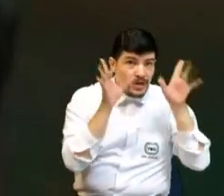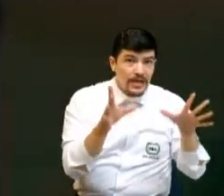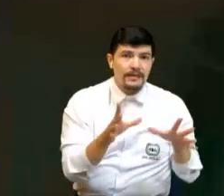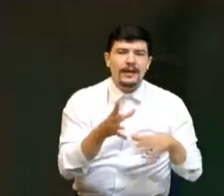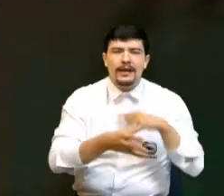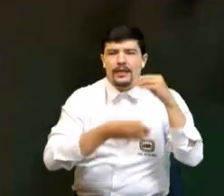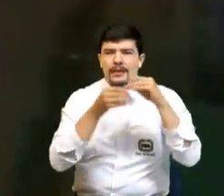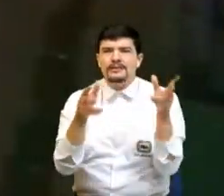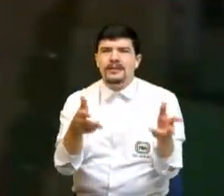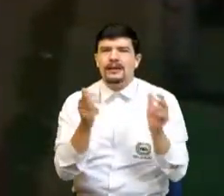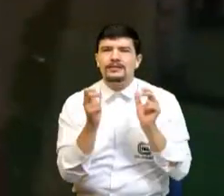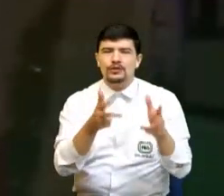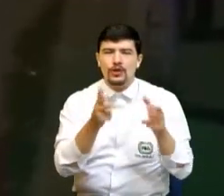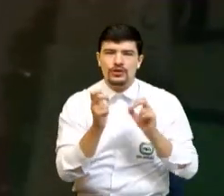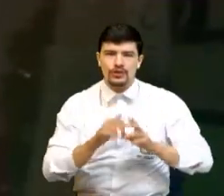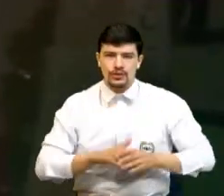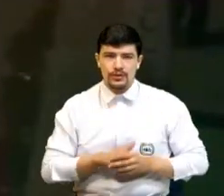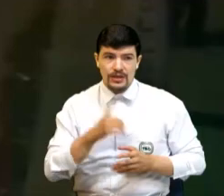extorsión